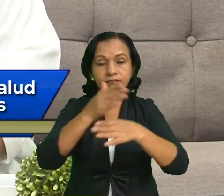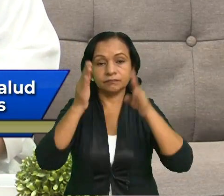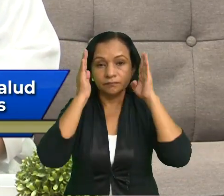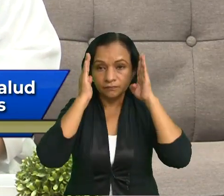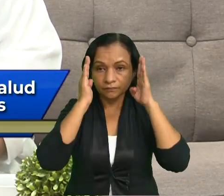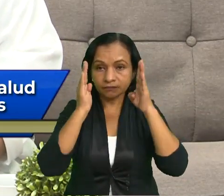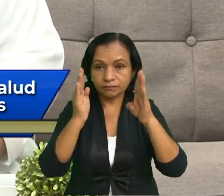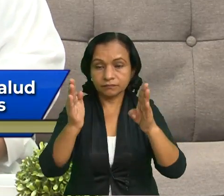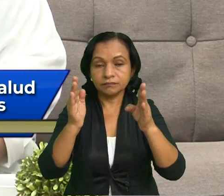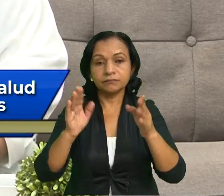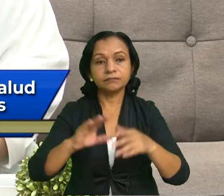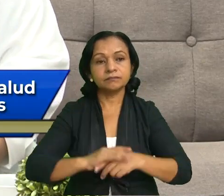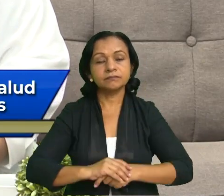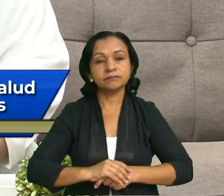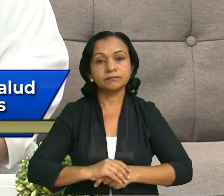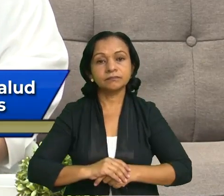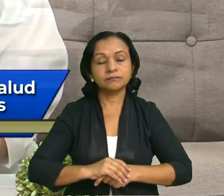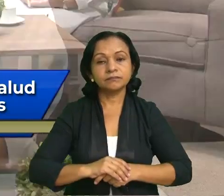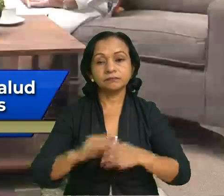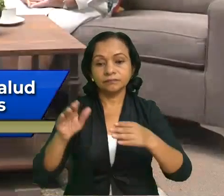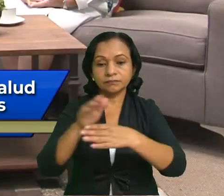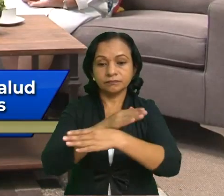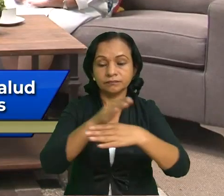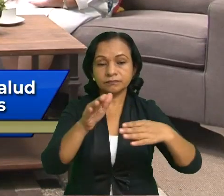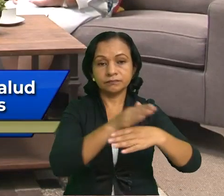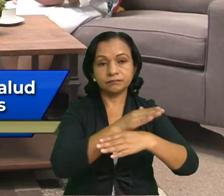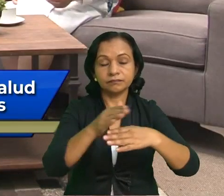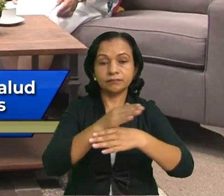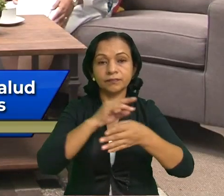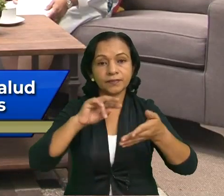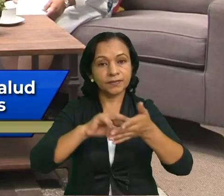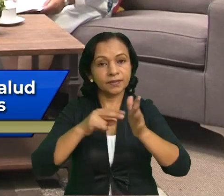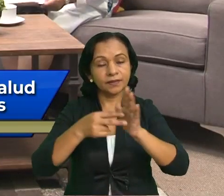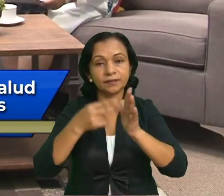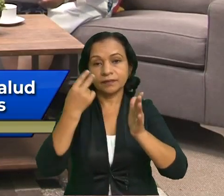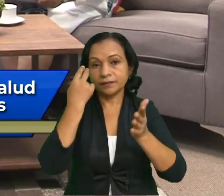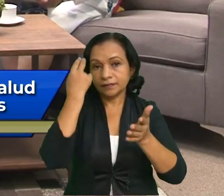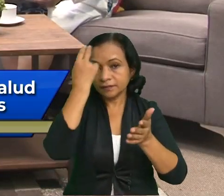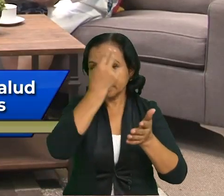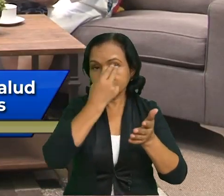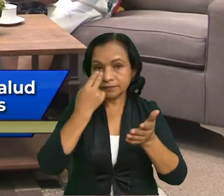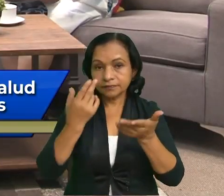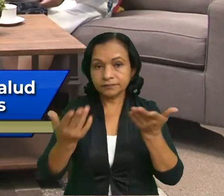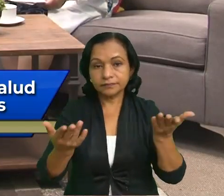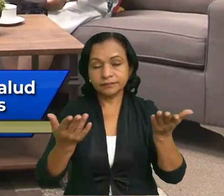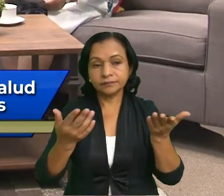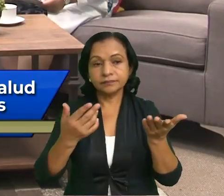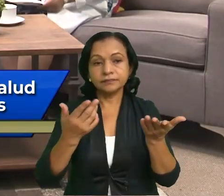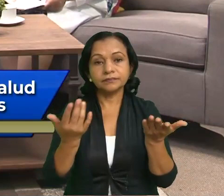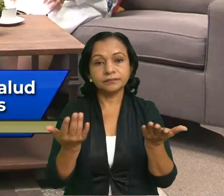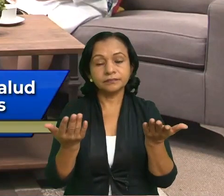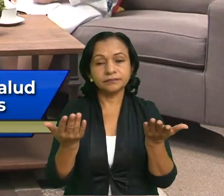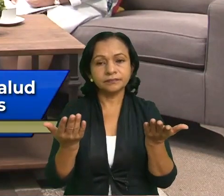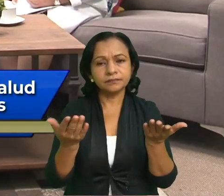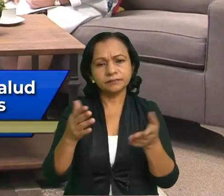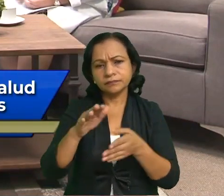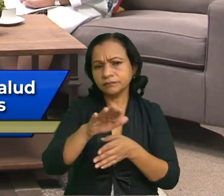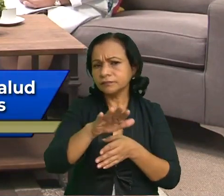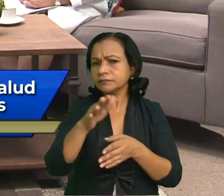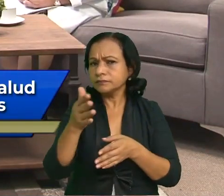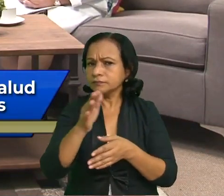totalmente integral y distinto no dentro de esa dinámica pues consultar un poquito para contextualizar con nuestra audiencia más o menos